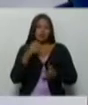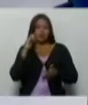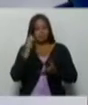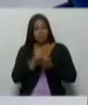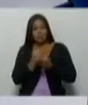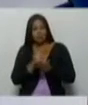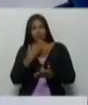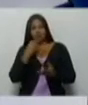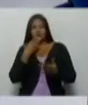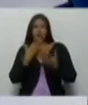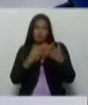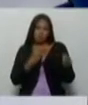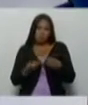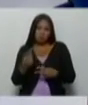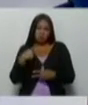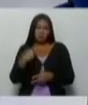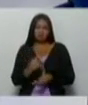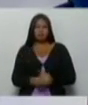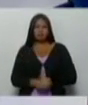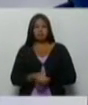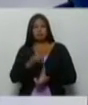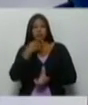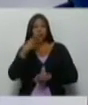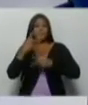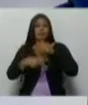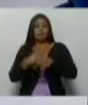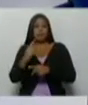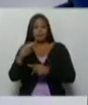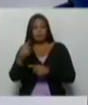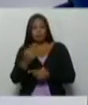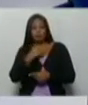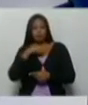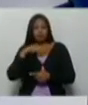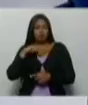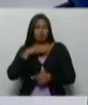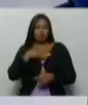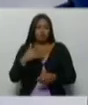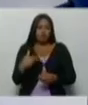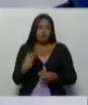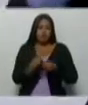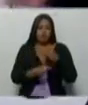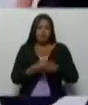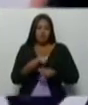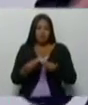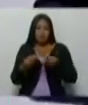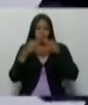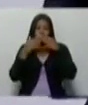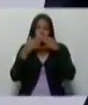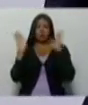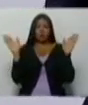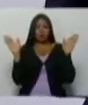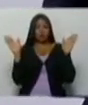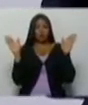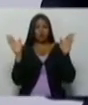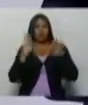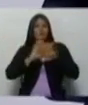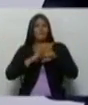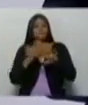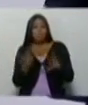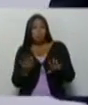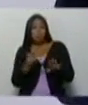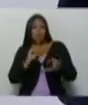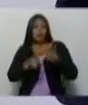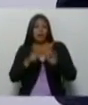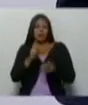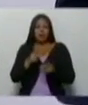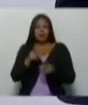registro de marca es un proceso que nosotros primero queremos hacer lo que sea de dominio público. Porque muchas veces